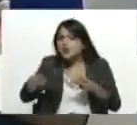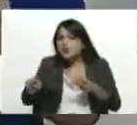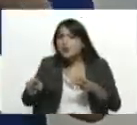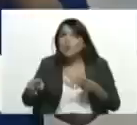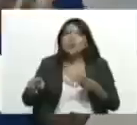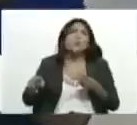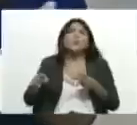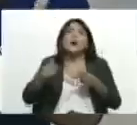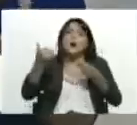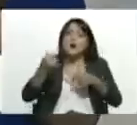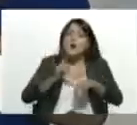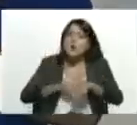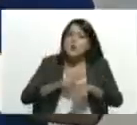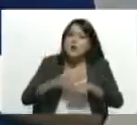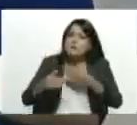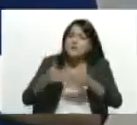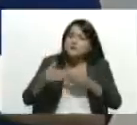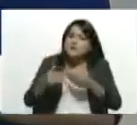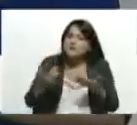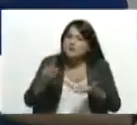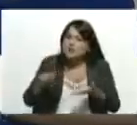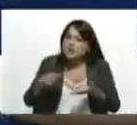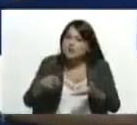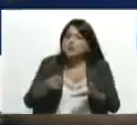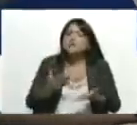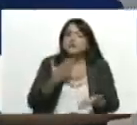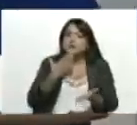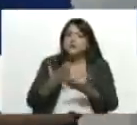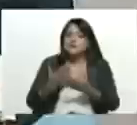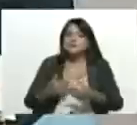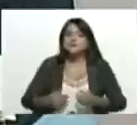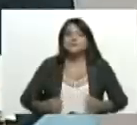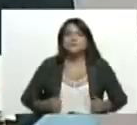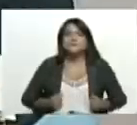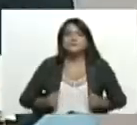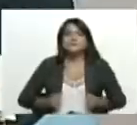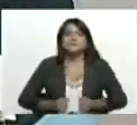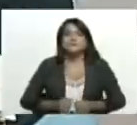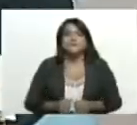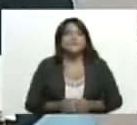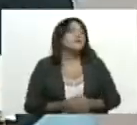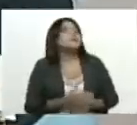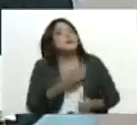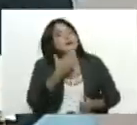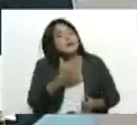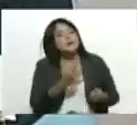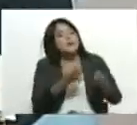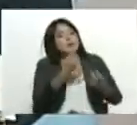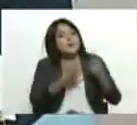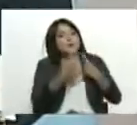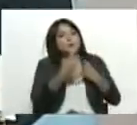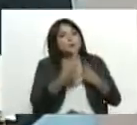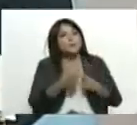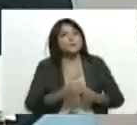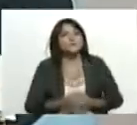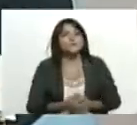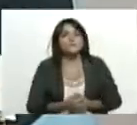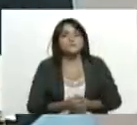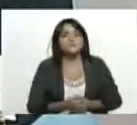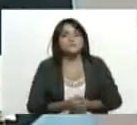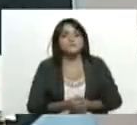a esta hora un proceso legal gracias gracias a usted por la pregunta efectivamente